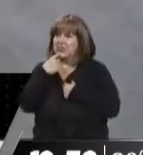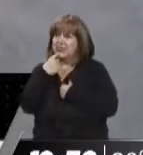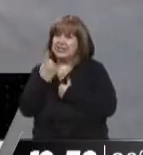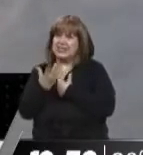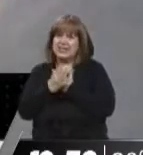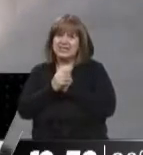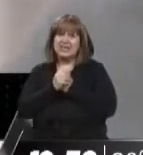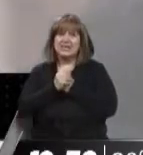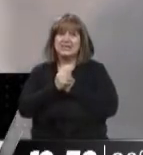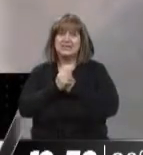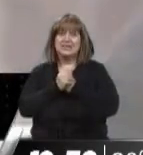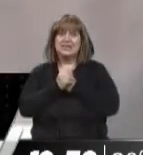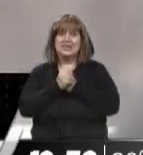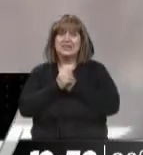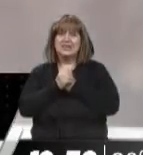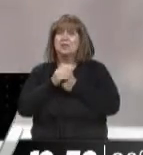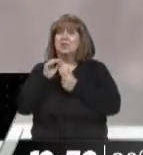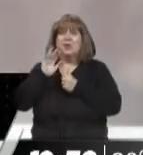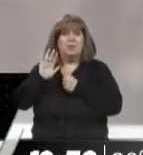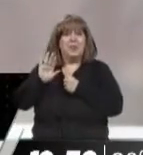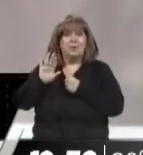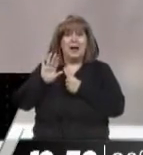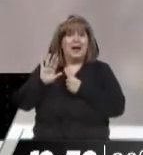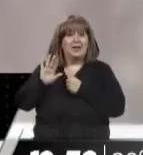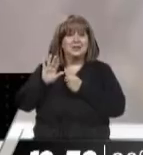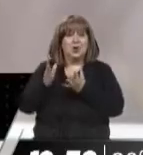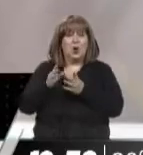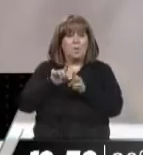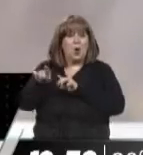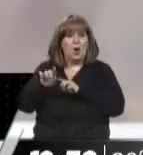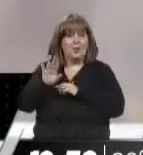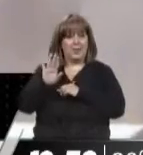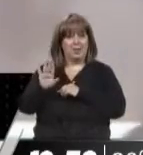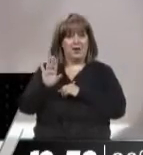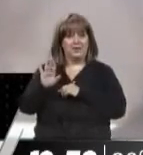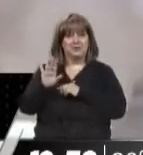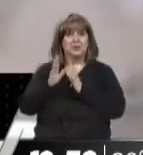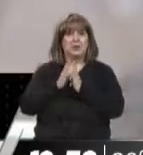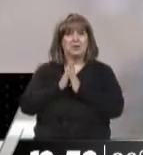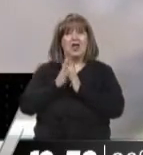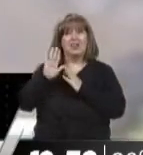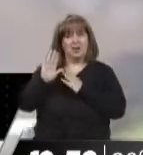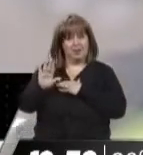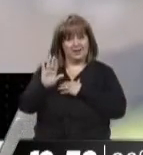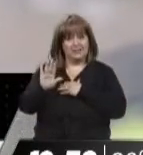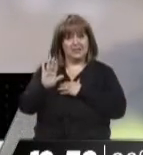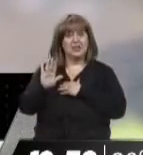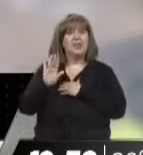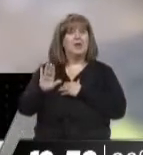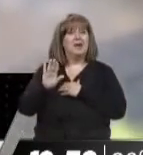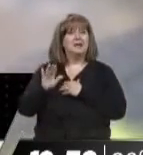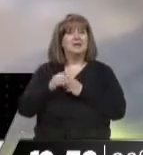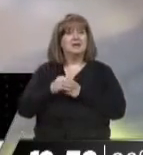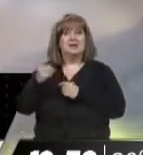Y yo le dije, vamos despacito, por favor, te lo pido, vamos despacito. Y